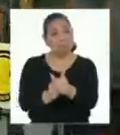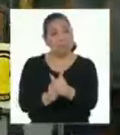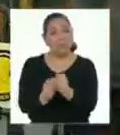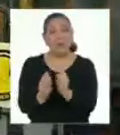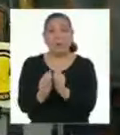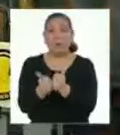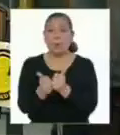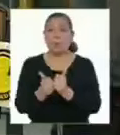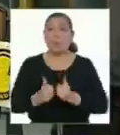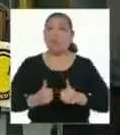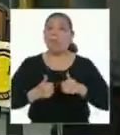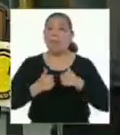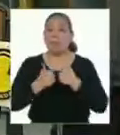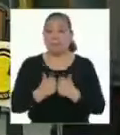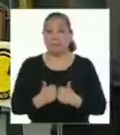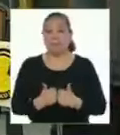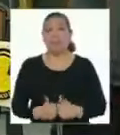como pan de vida.